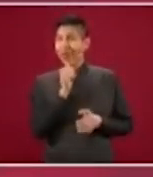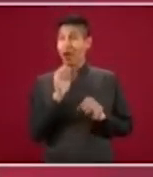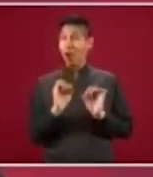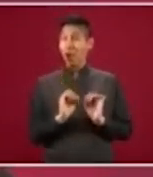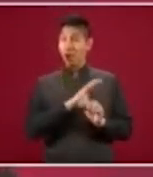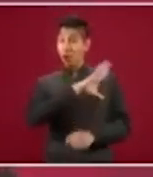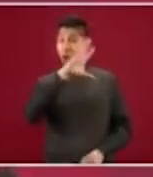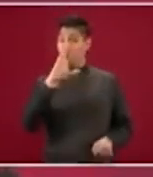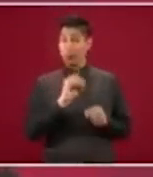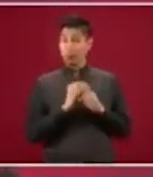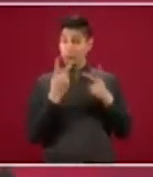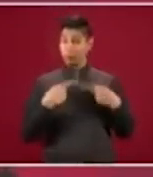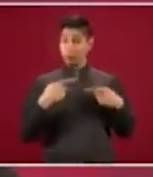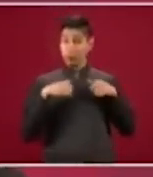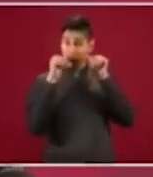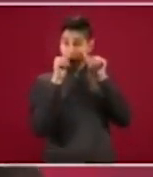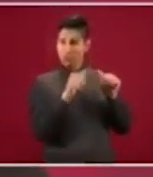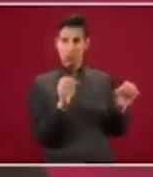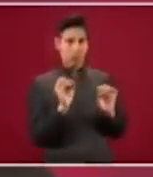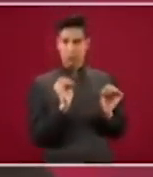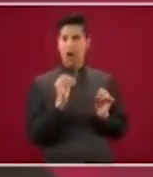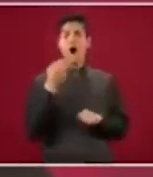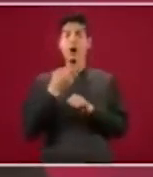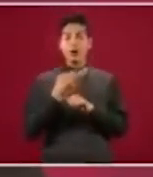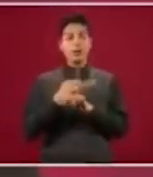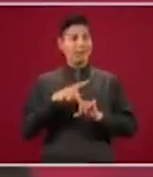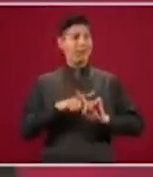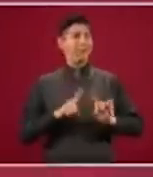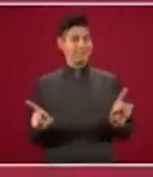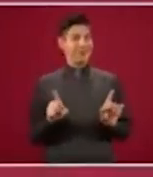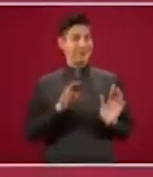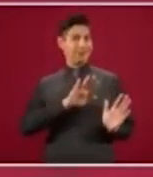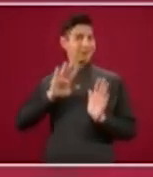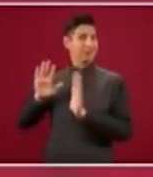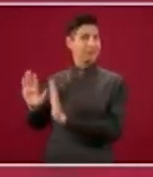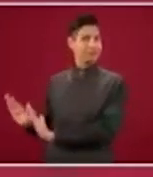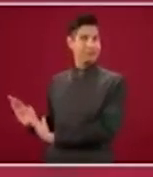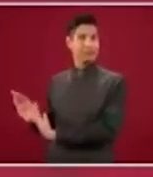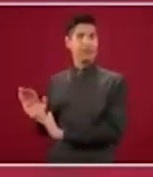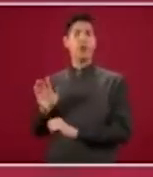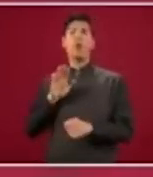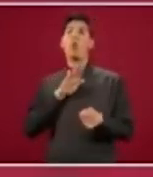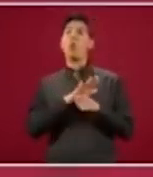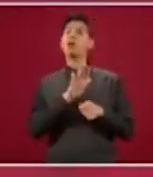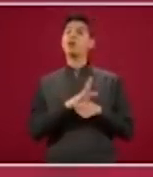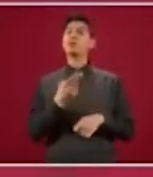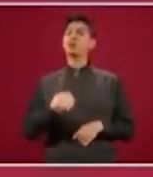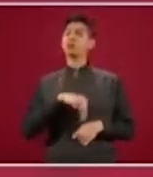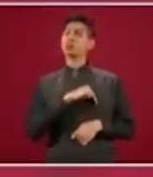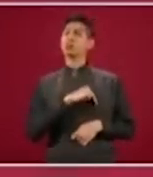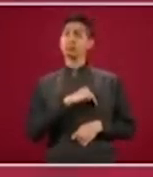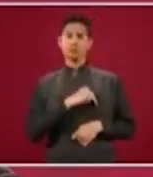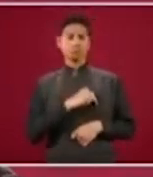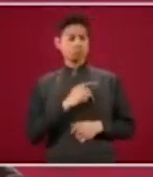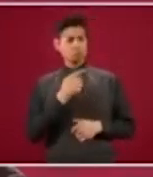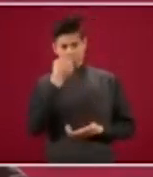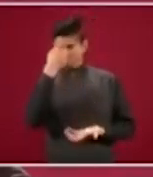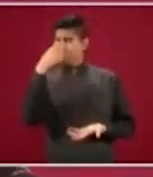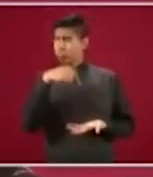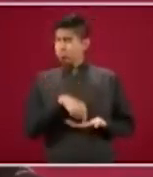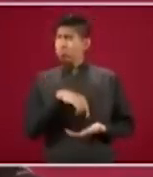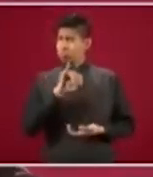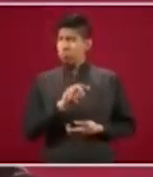salud. Aquí, en la cuarta transformación, la lógica es diferente. Es la que nosotros consideramos que es la que